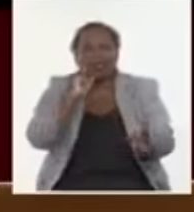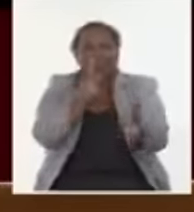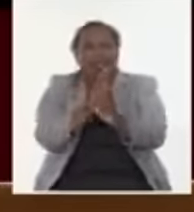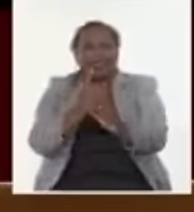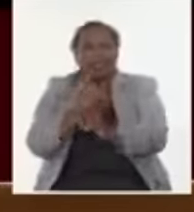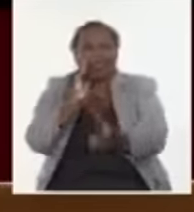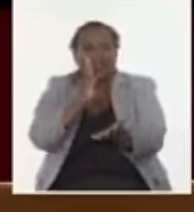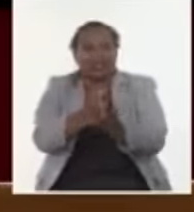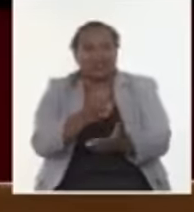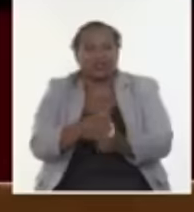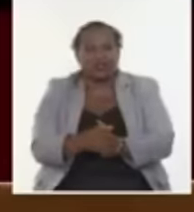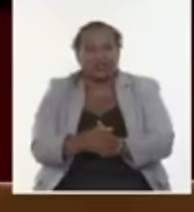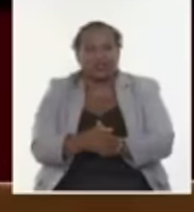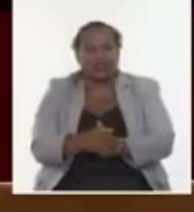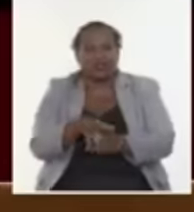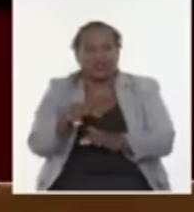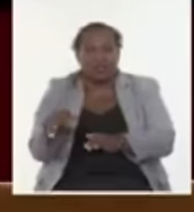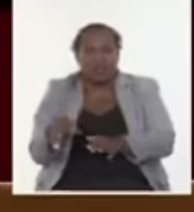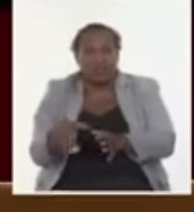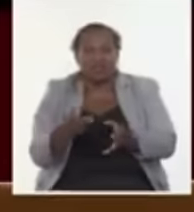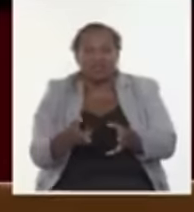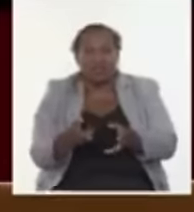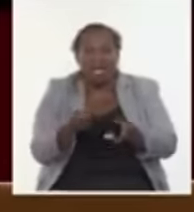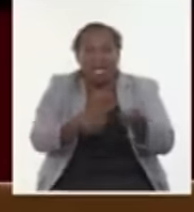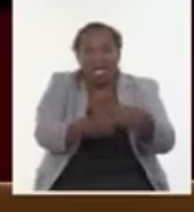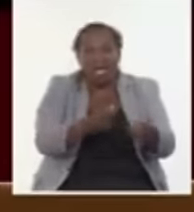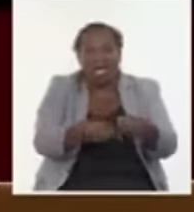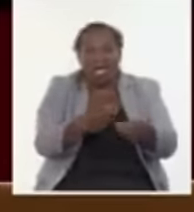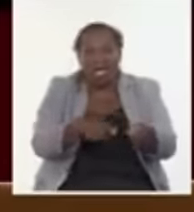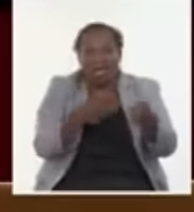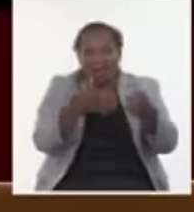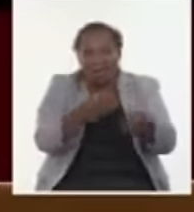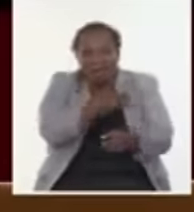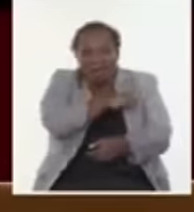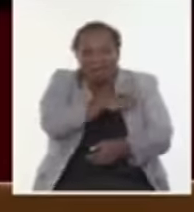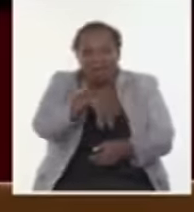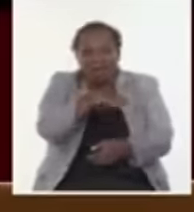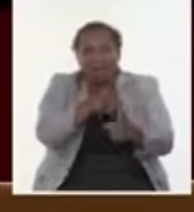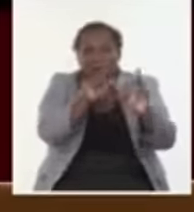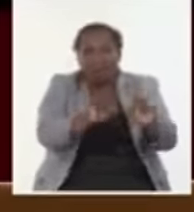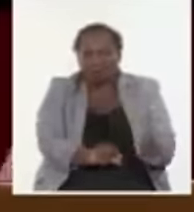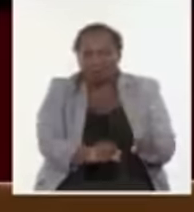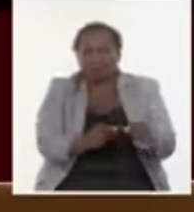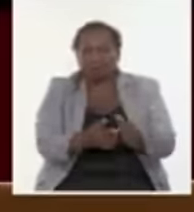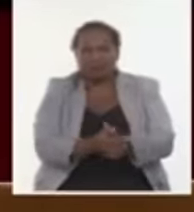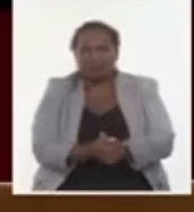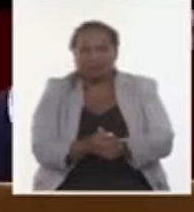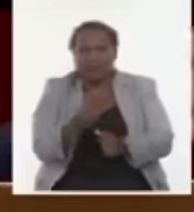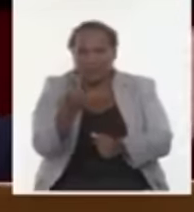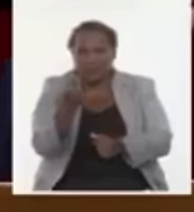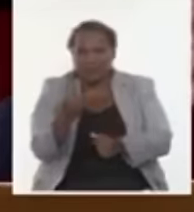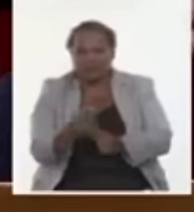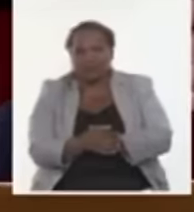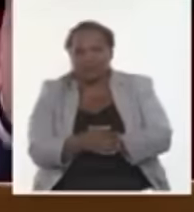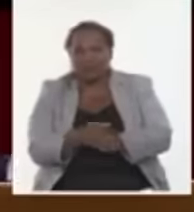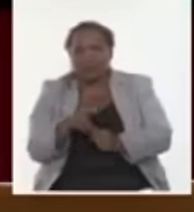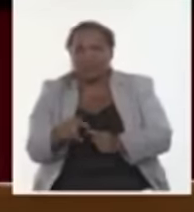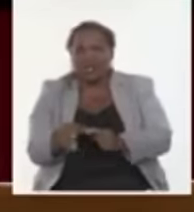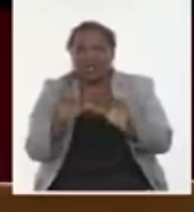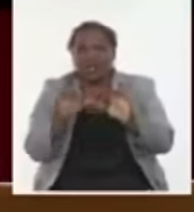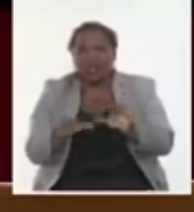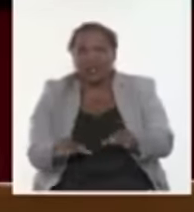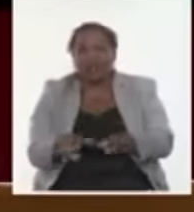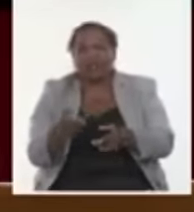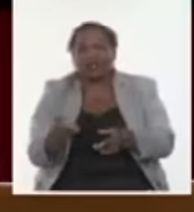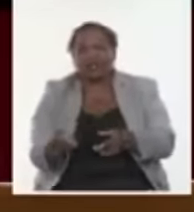entonces conducir a una comercialización de cara al pueblo a unos precios más justos. Y con ello evitar tantos